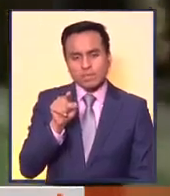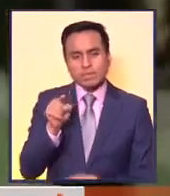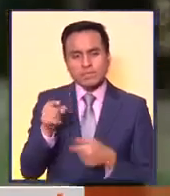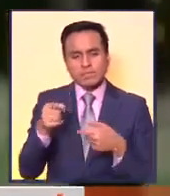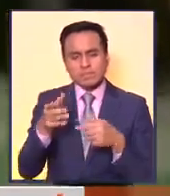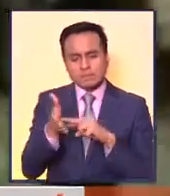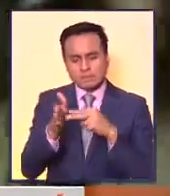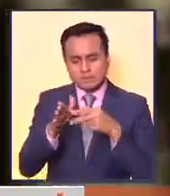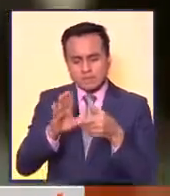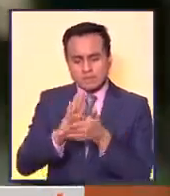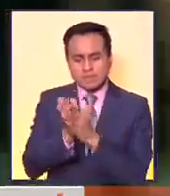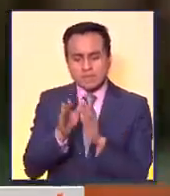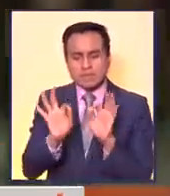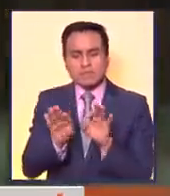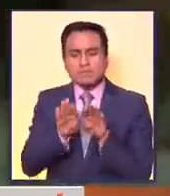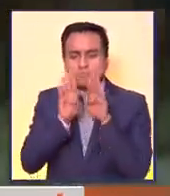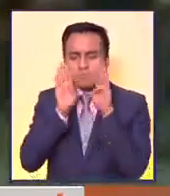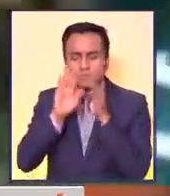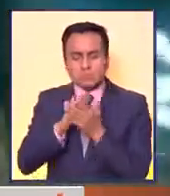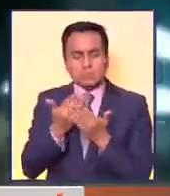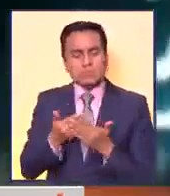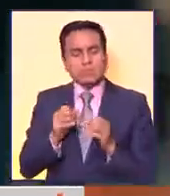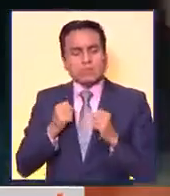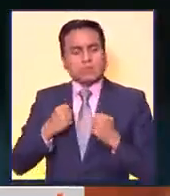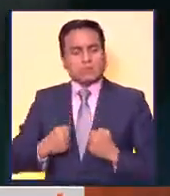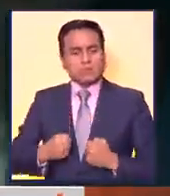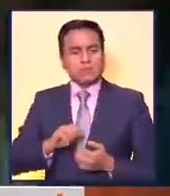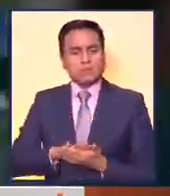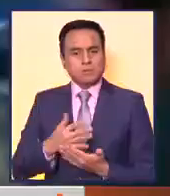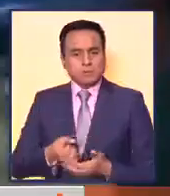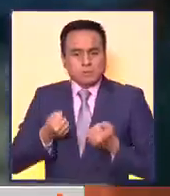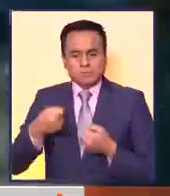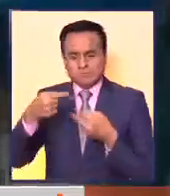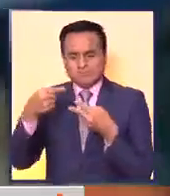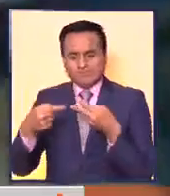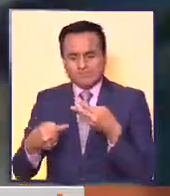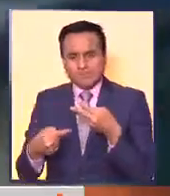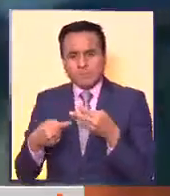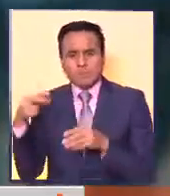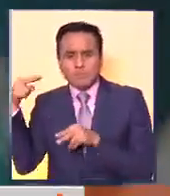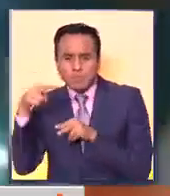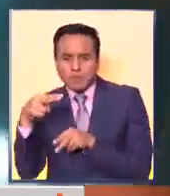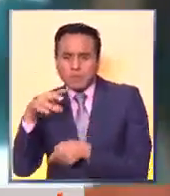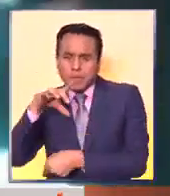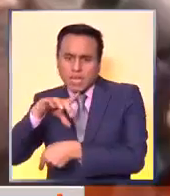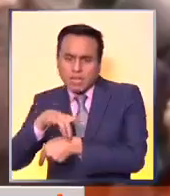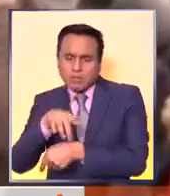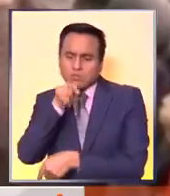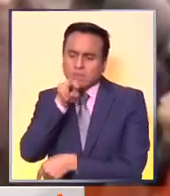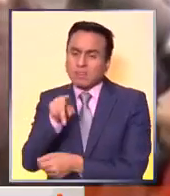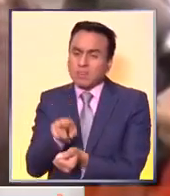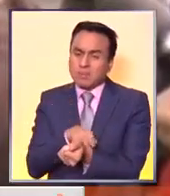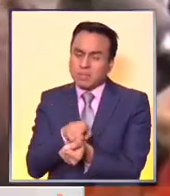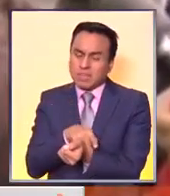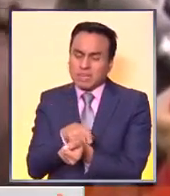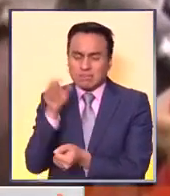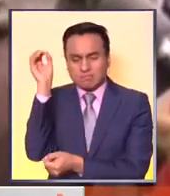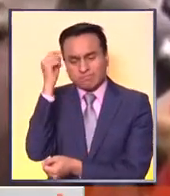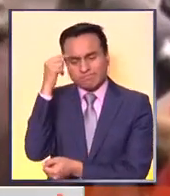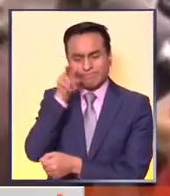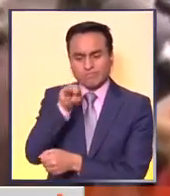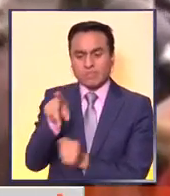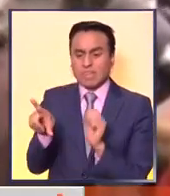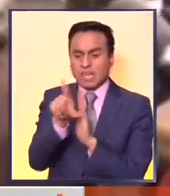círculo también de sanación, porque todas las aristas son importantes, o sea, el punto de vista médico, el punto de vista familiar, el punto de vista